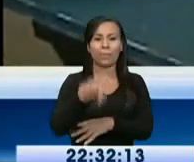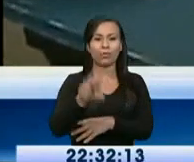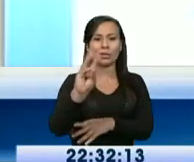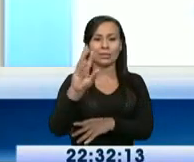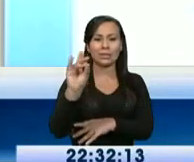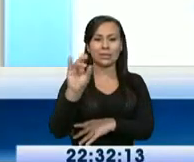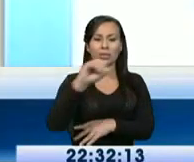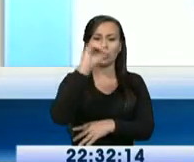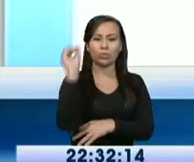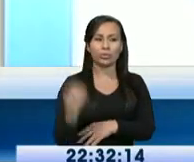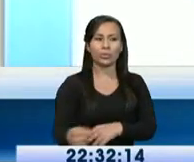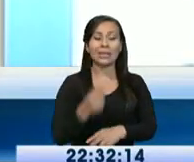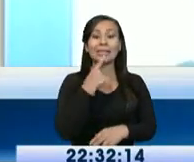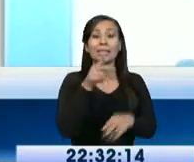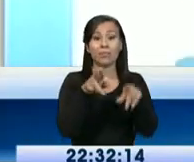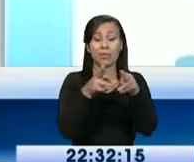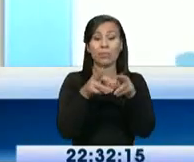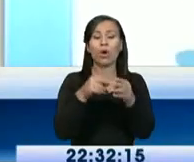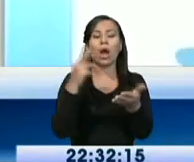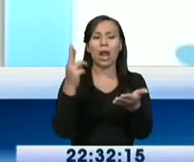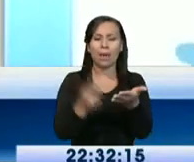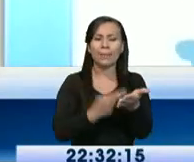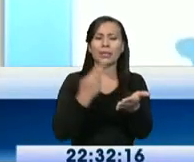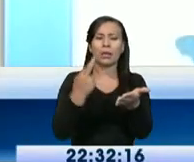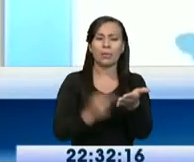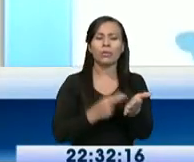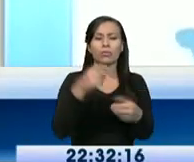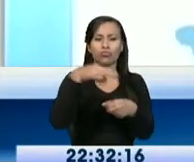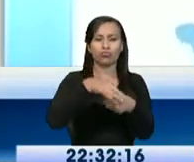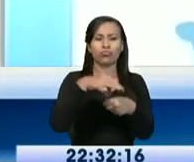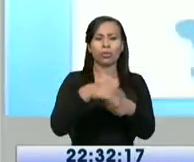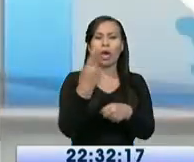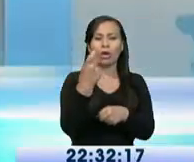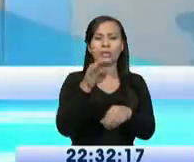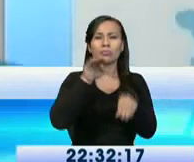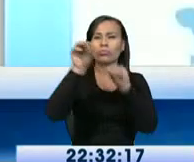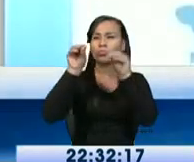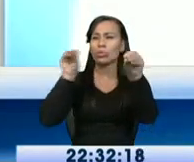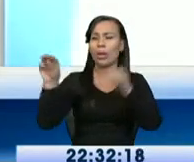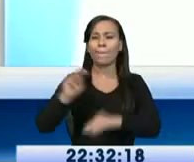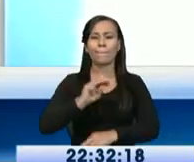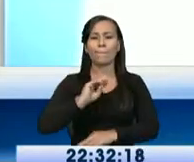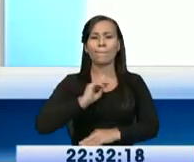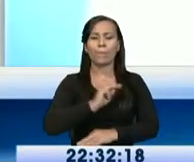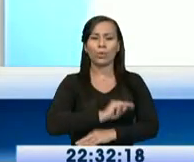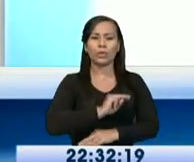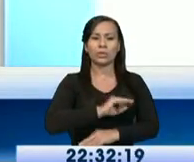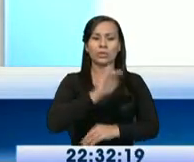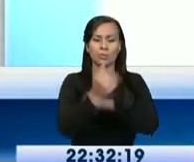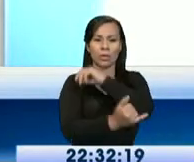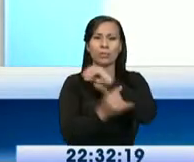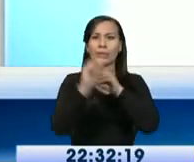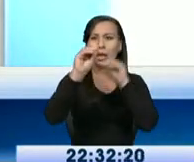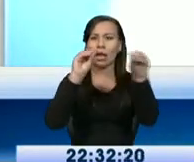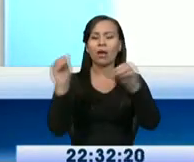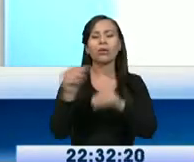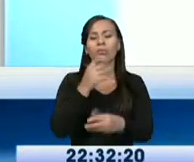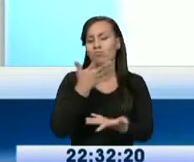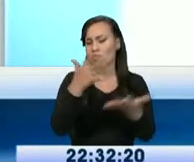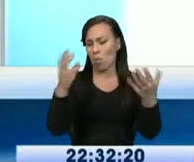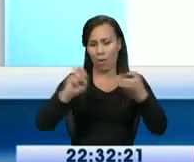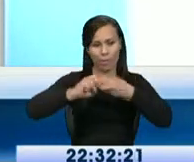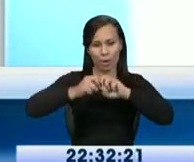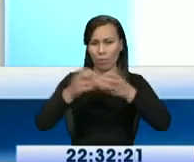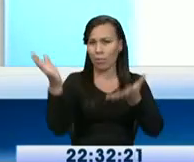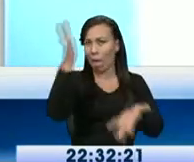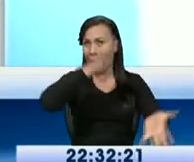43.68%. Al mismo tiempo, hubo repetición de elecciones locales en 11 municipios del país. Afortunadamente, no se registró incidente alguno